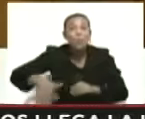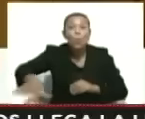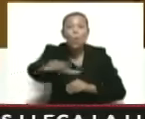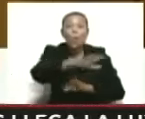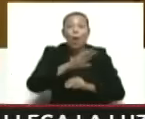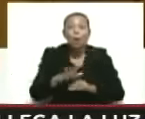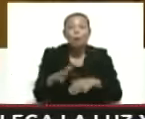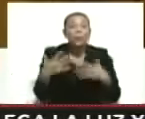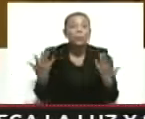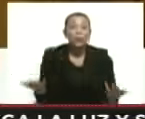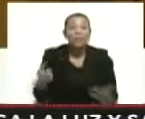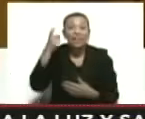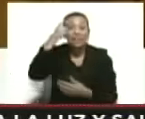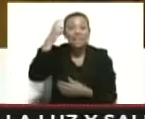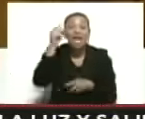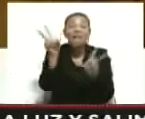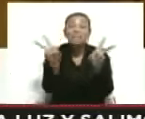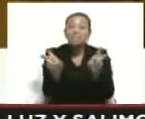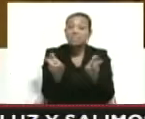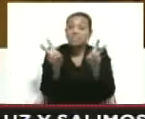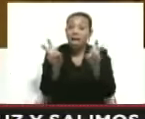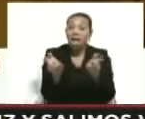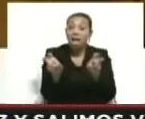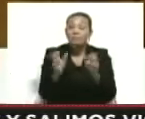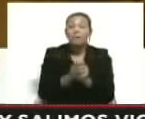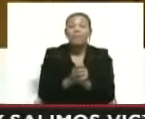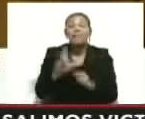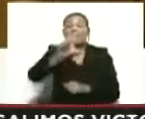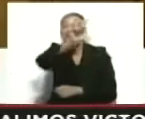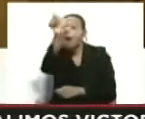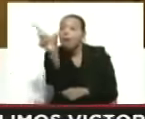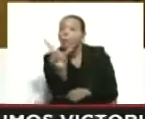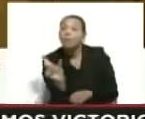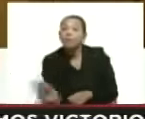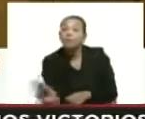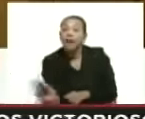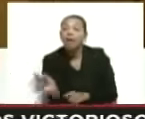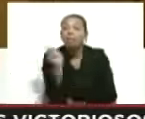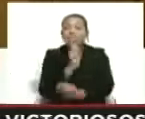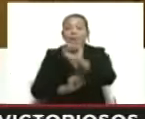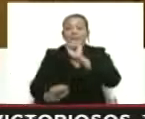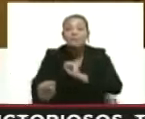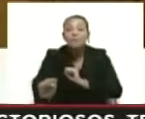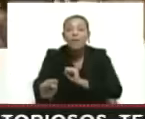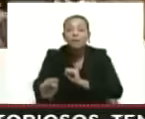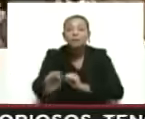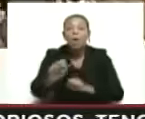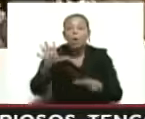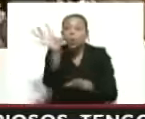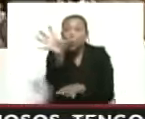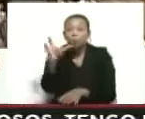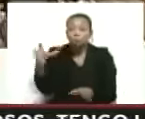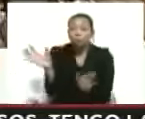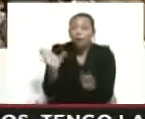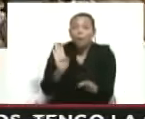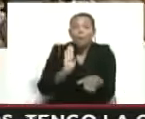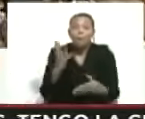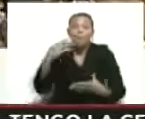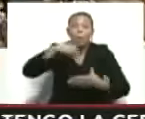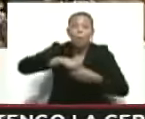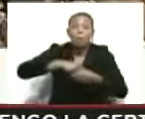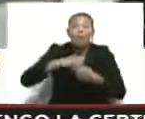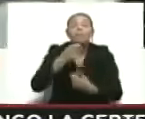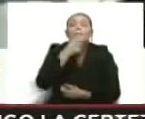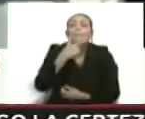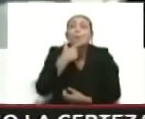Venezuela, como fue el tema de nuestra Guayana Esequiba, nuestro territorio Esequibo, este